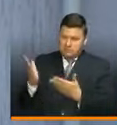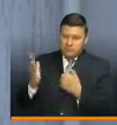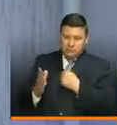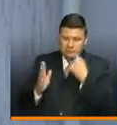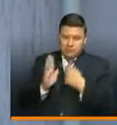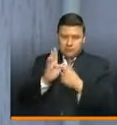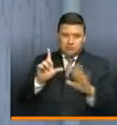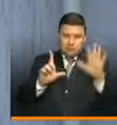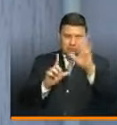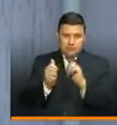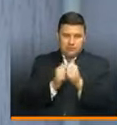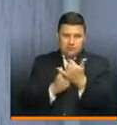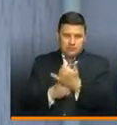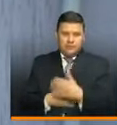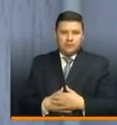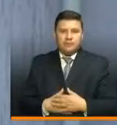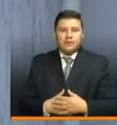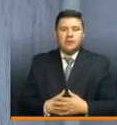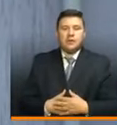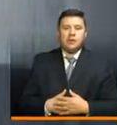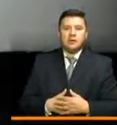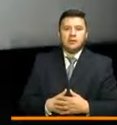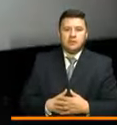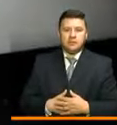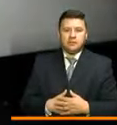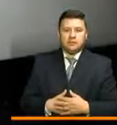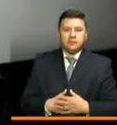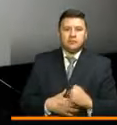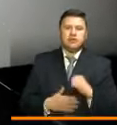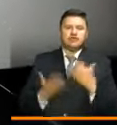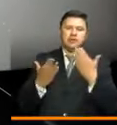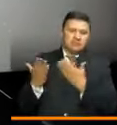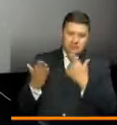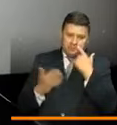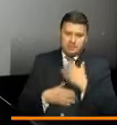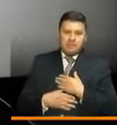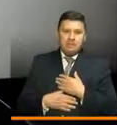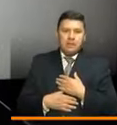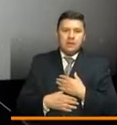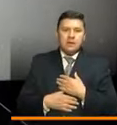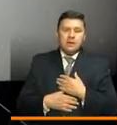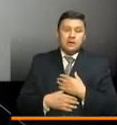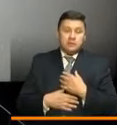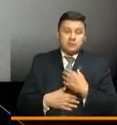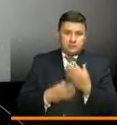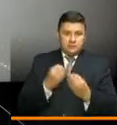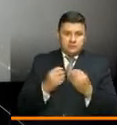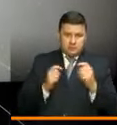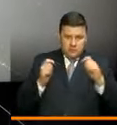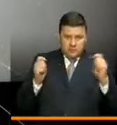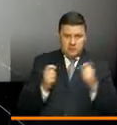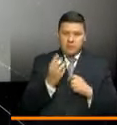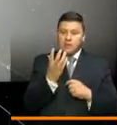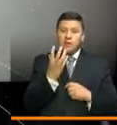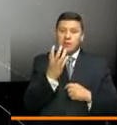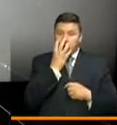video, y de ahí pasamos al Grupo Fénix. La máscara tiene como ventaja que podemos hacer el cambio del